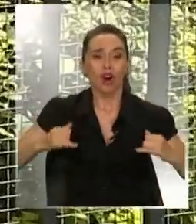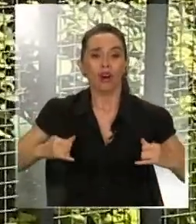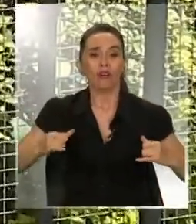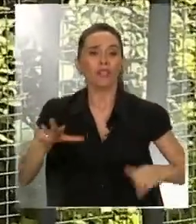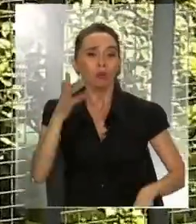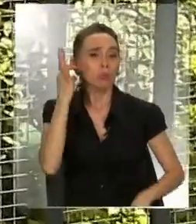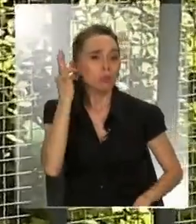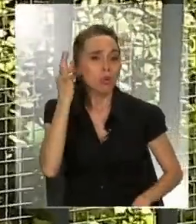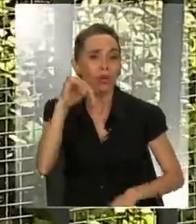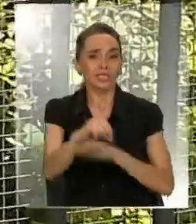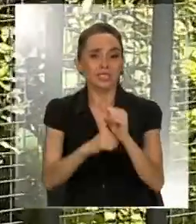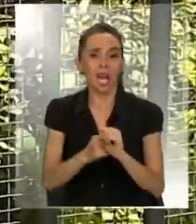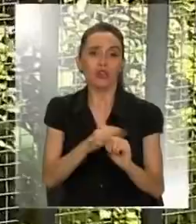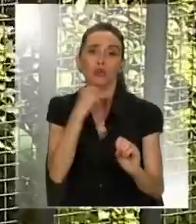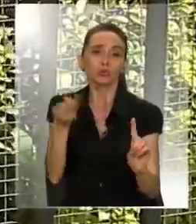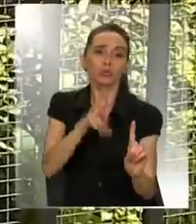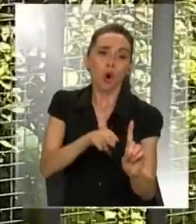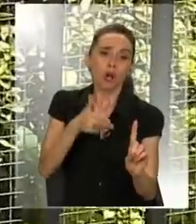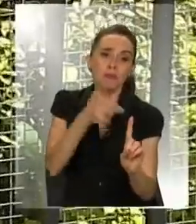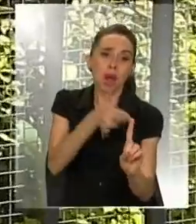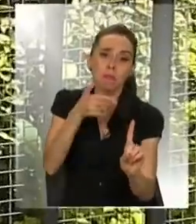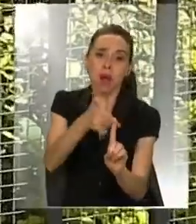de mujeres este año que han sido